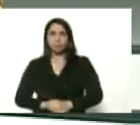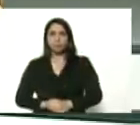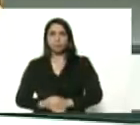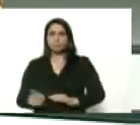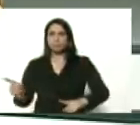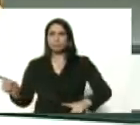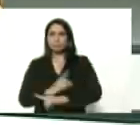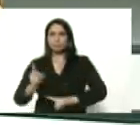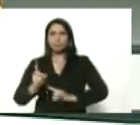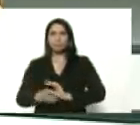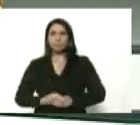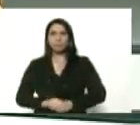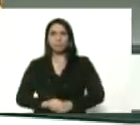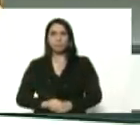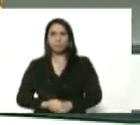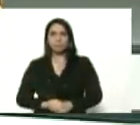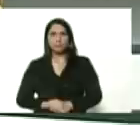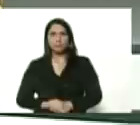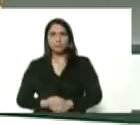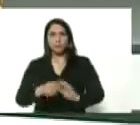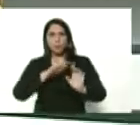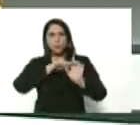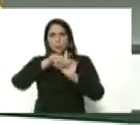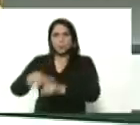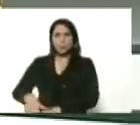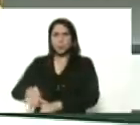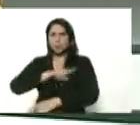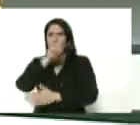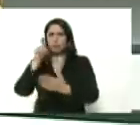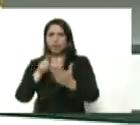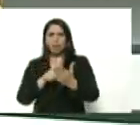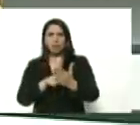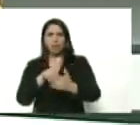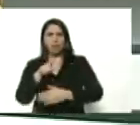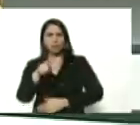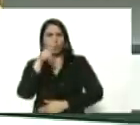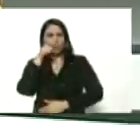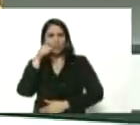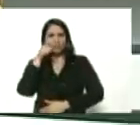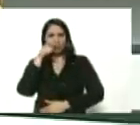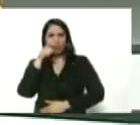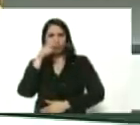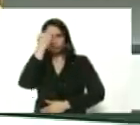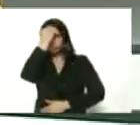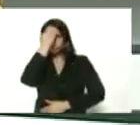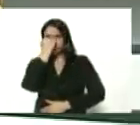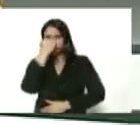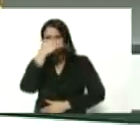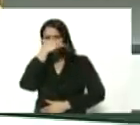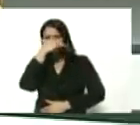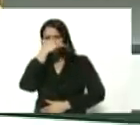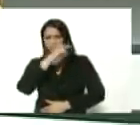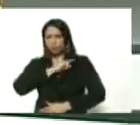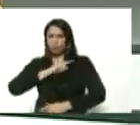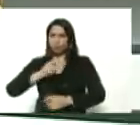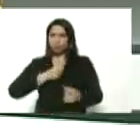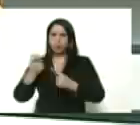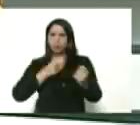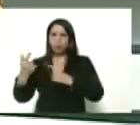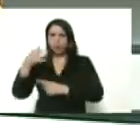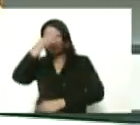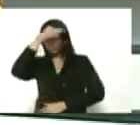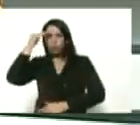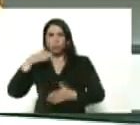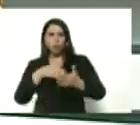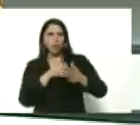definitiva y la derrota total de esta operación terrorista que ha mandado Donald Trump contra la